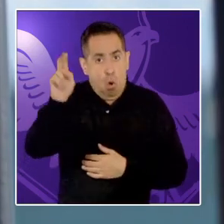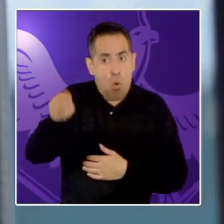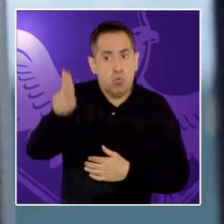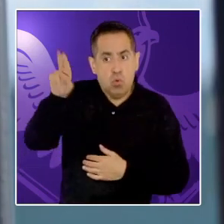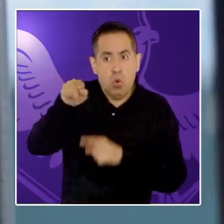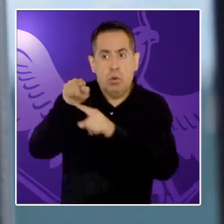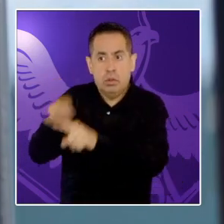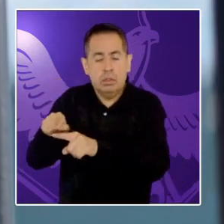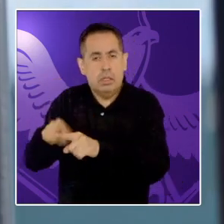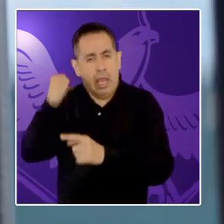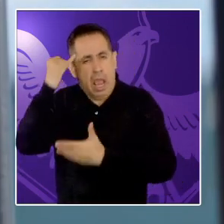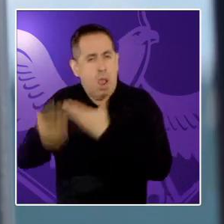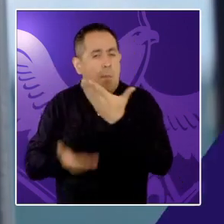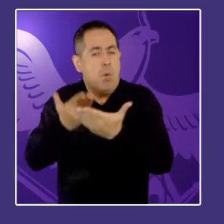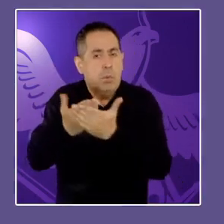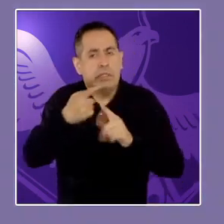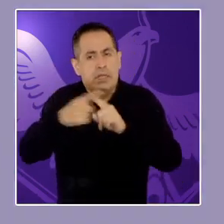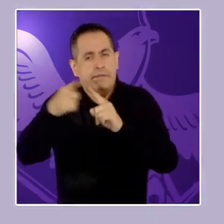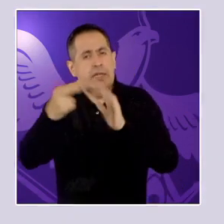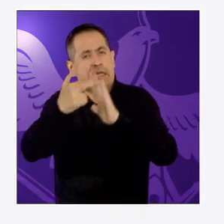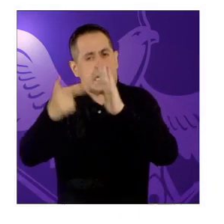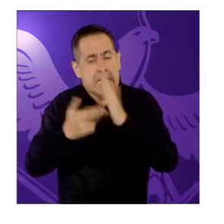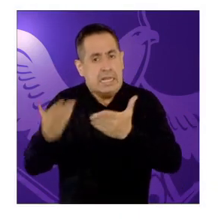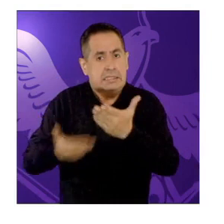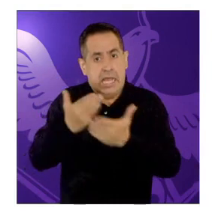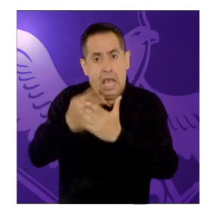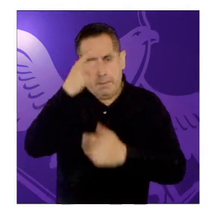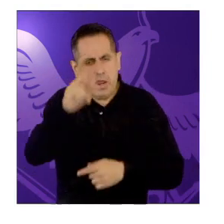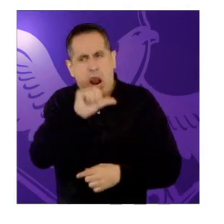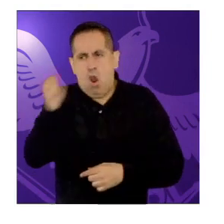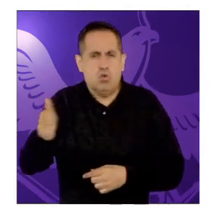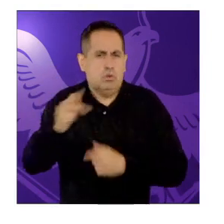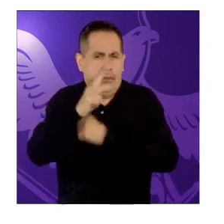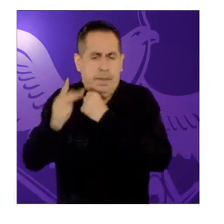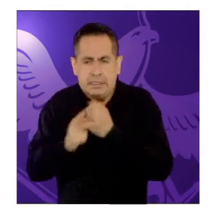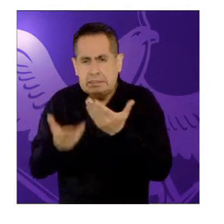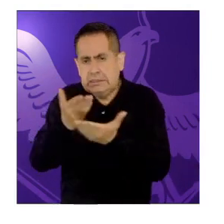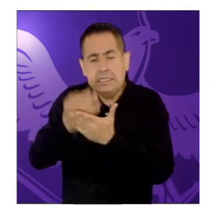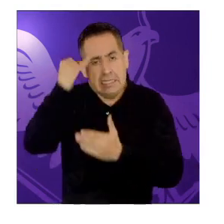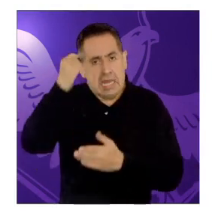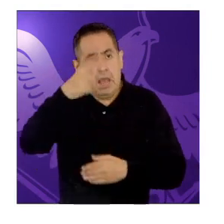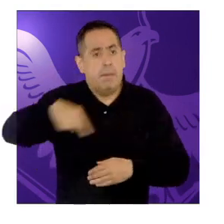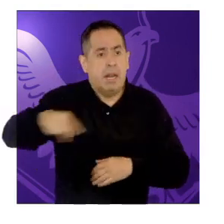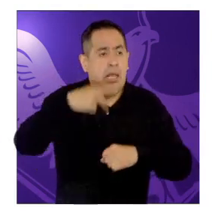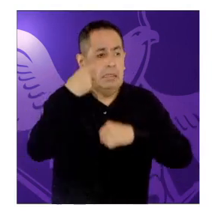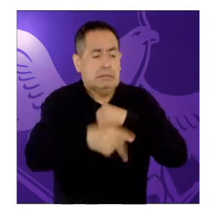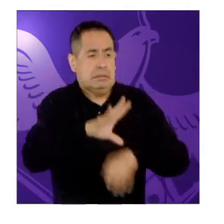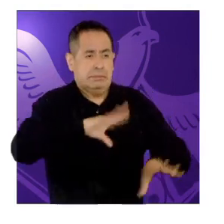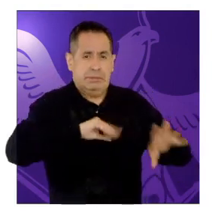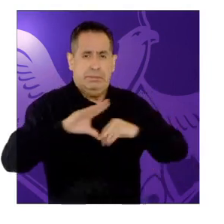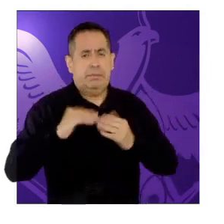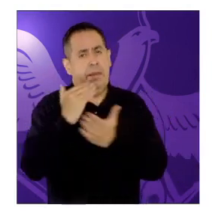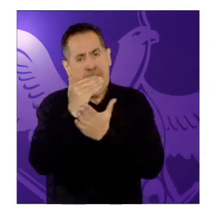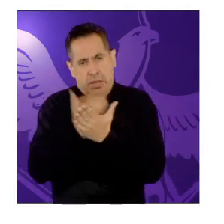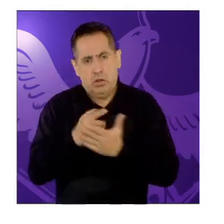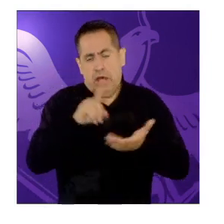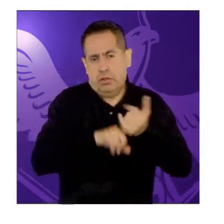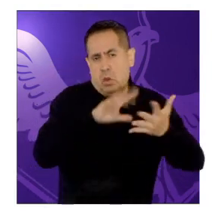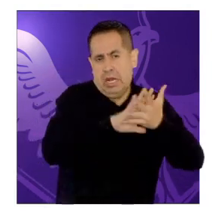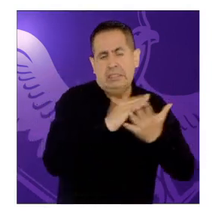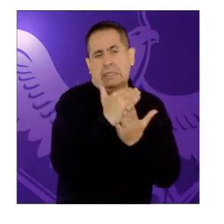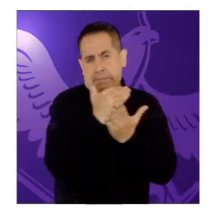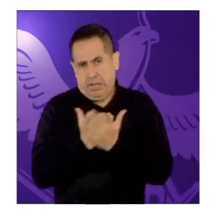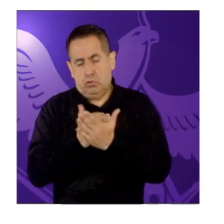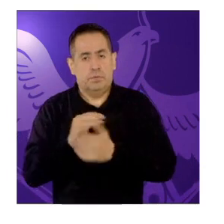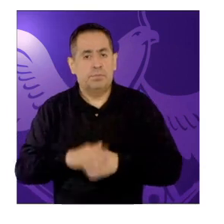la Comisión Interamericana de Derechos Humanos y la Organización de las Naciones Unidas, han propuesto varias medidas a México y a otros